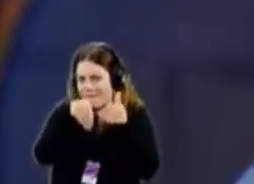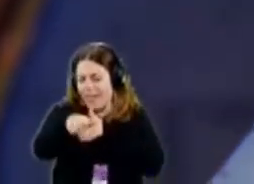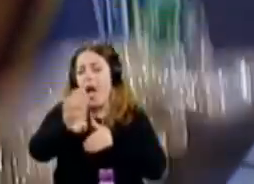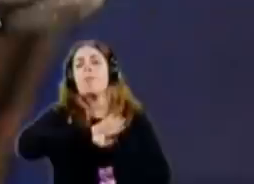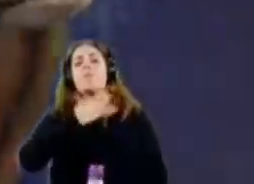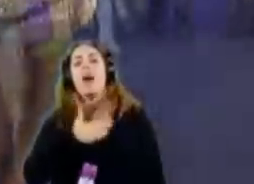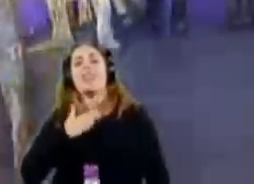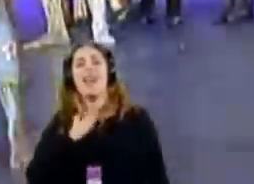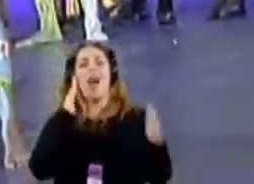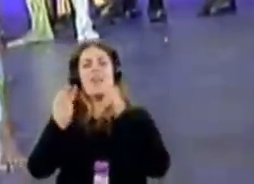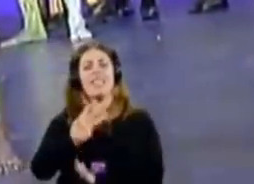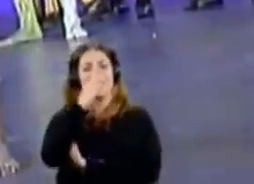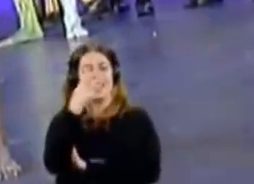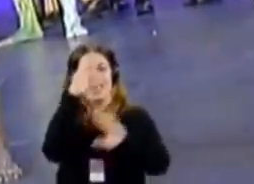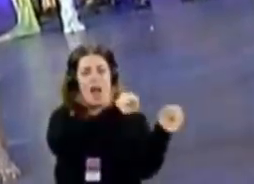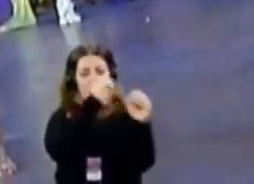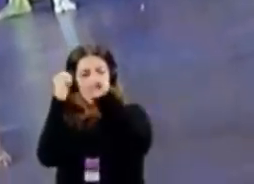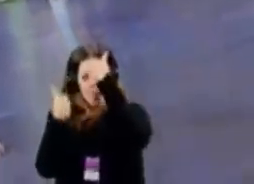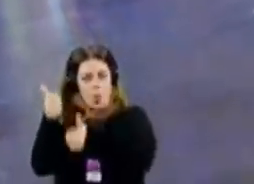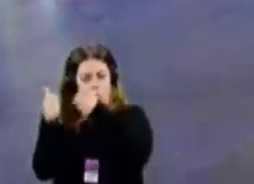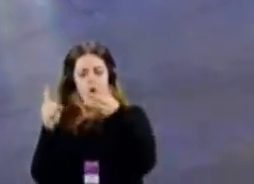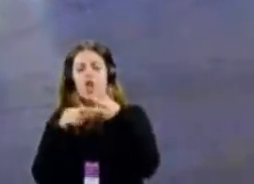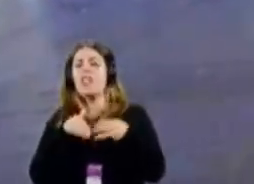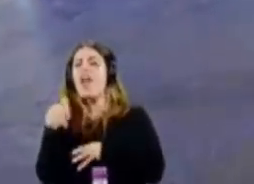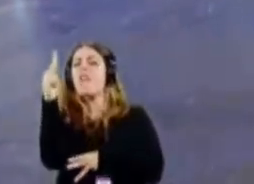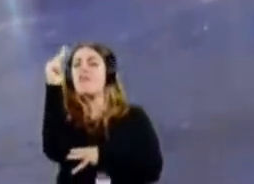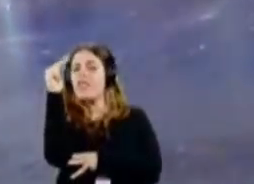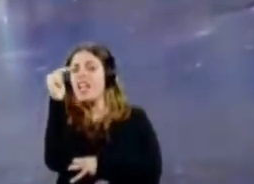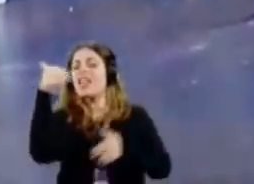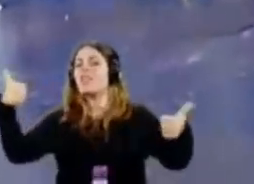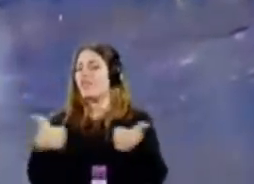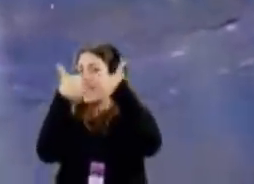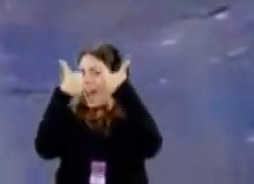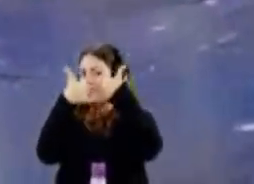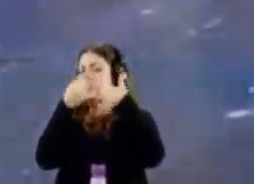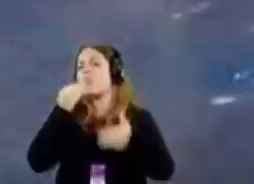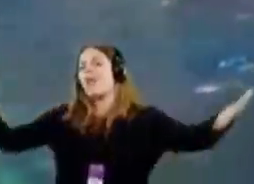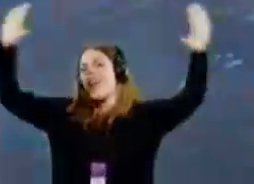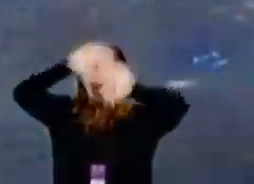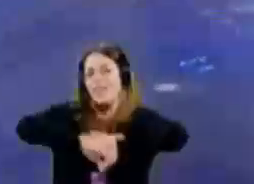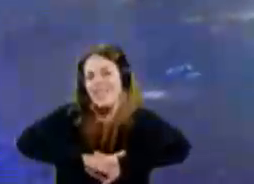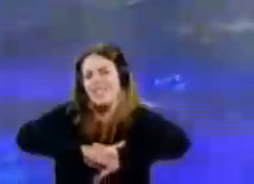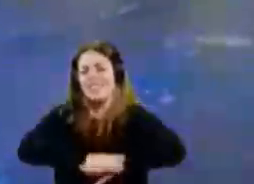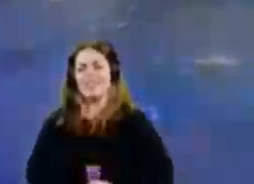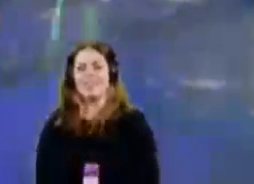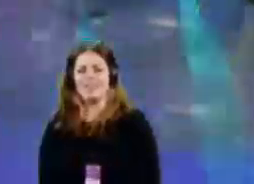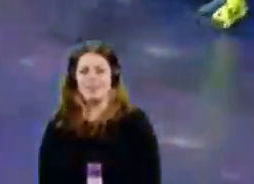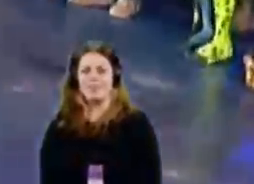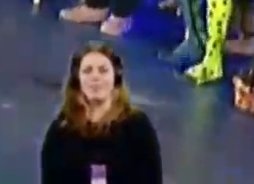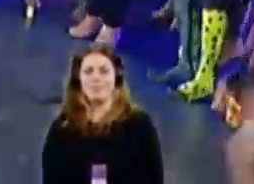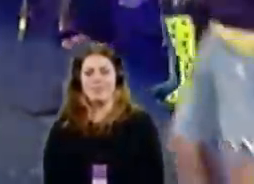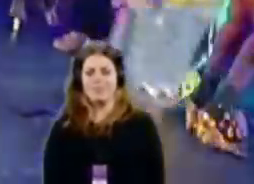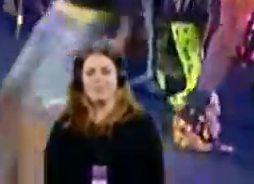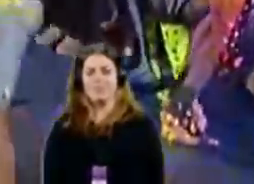de honor con ese maquillaje fantástico titulado Tambora. Ese primer premio, el viaje del alma.